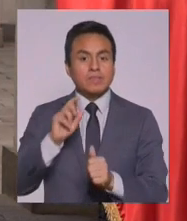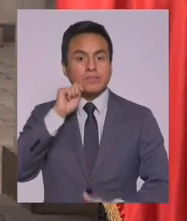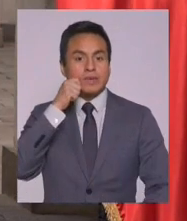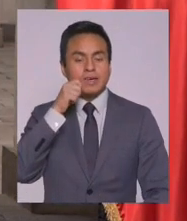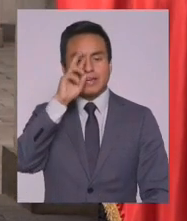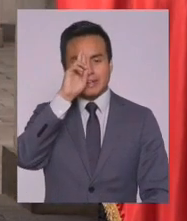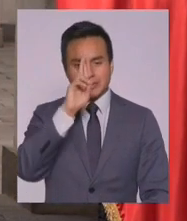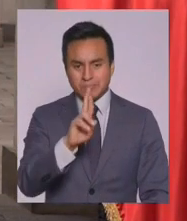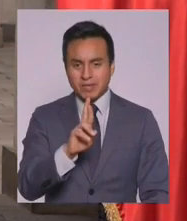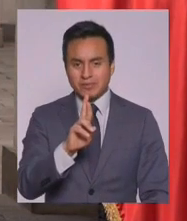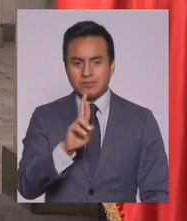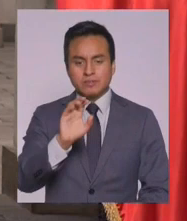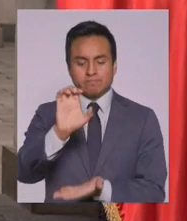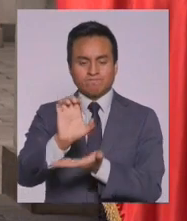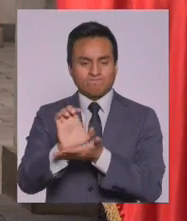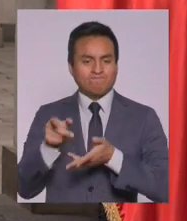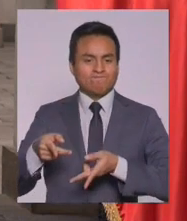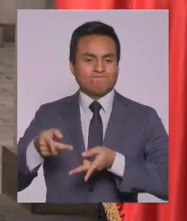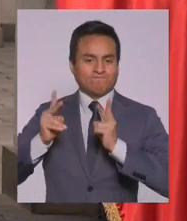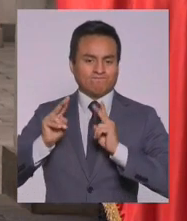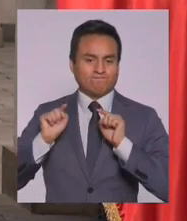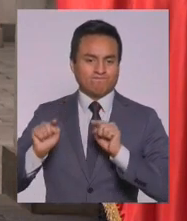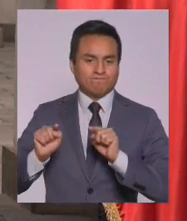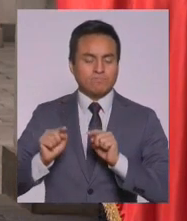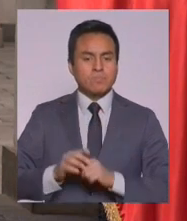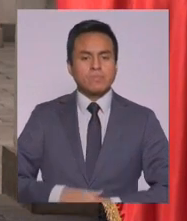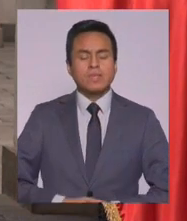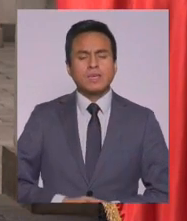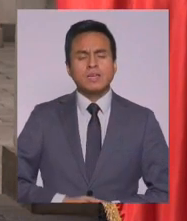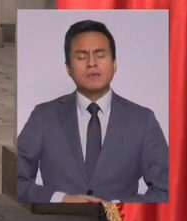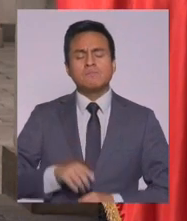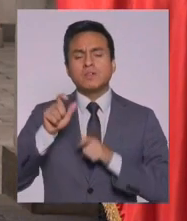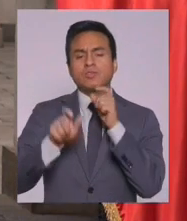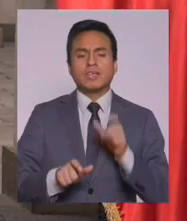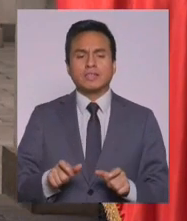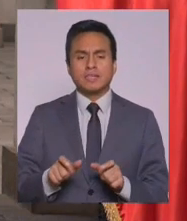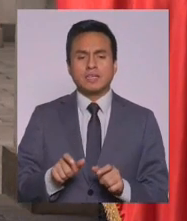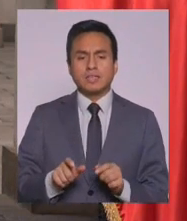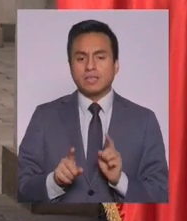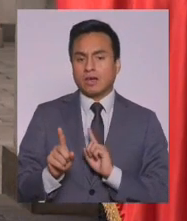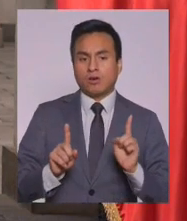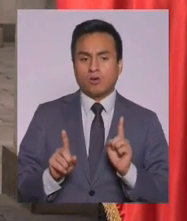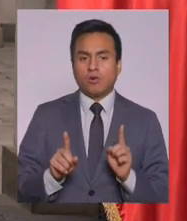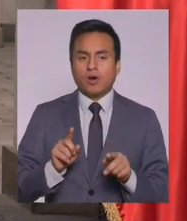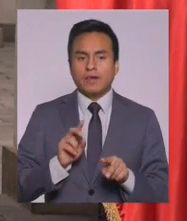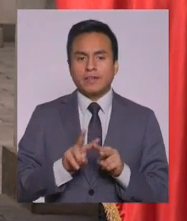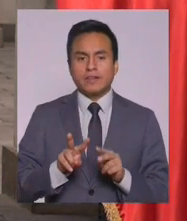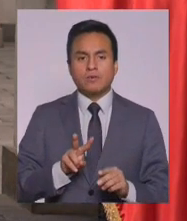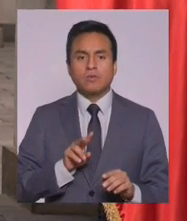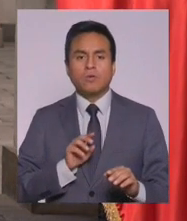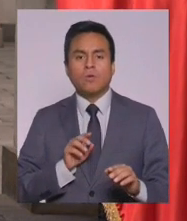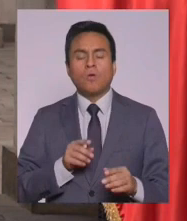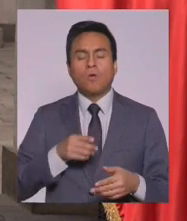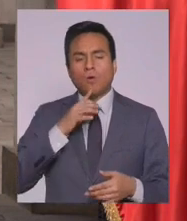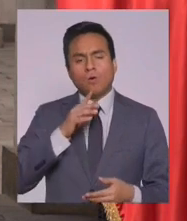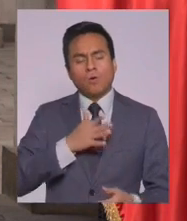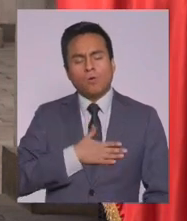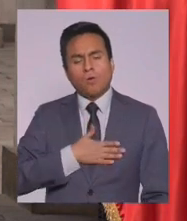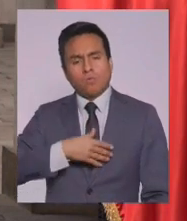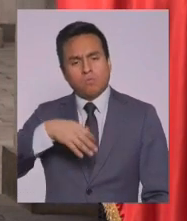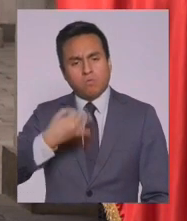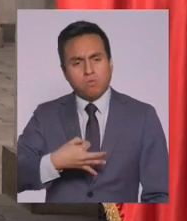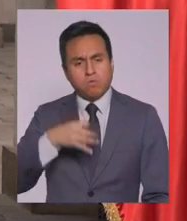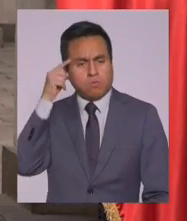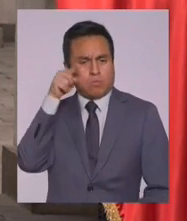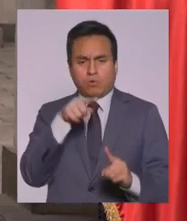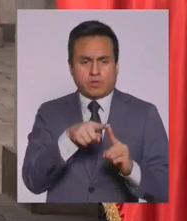el respeto del Estado de Derecho y que nadie pueda pretender, ni siquiera invocando la nobleza de